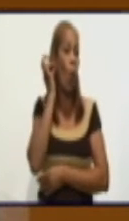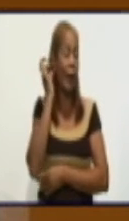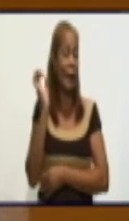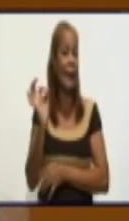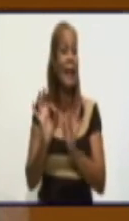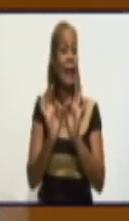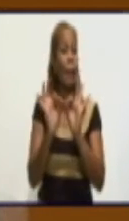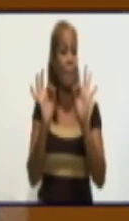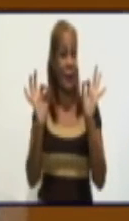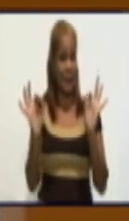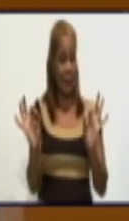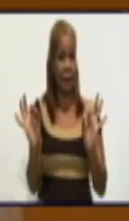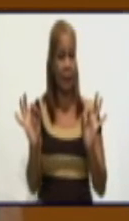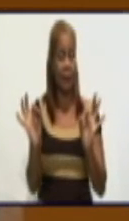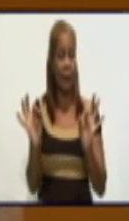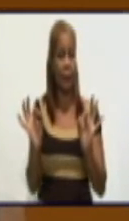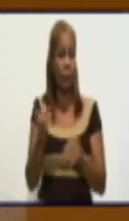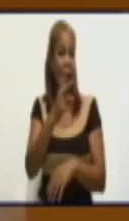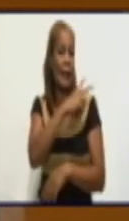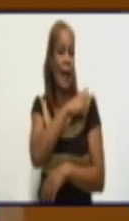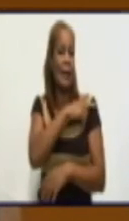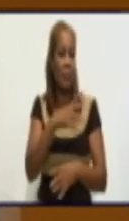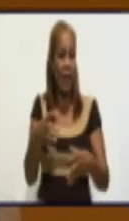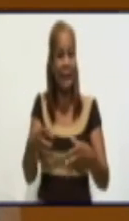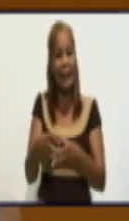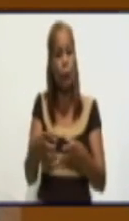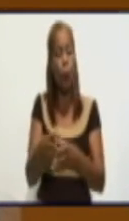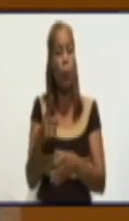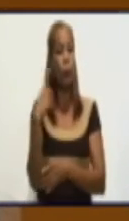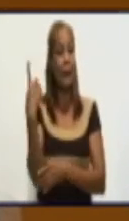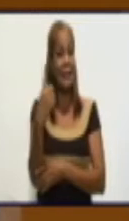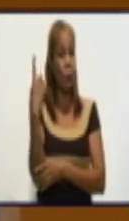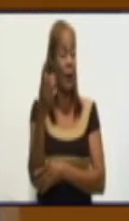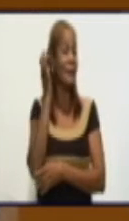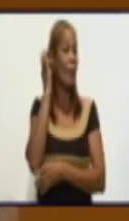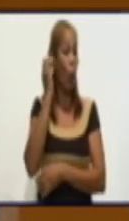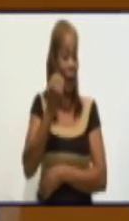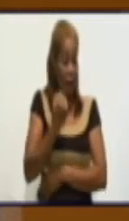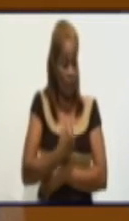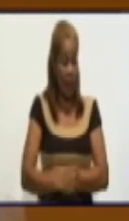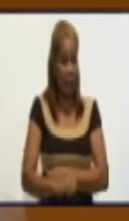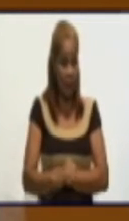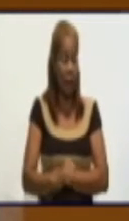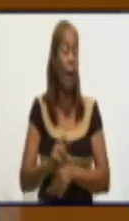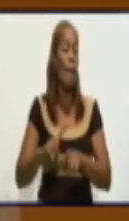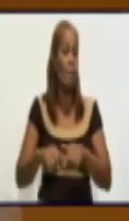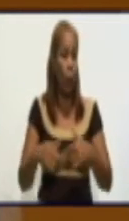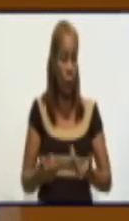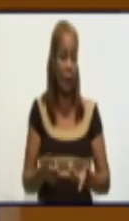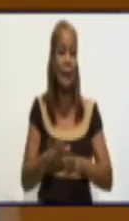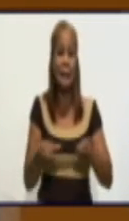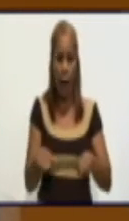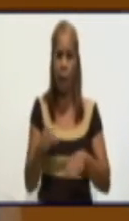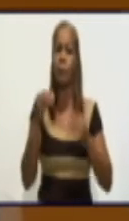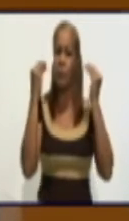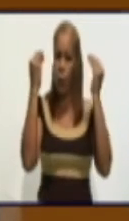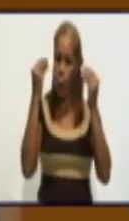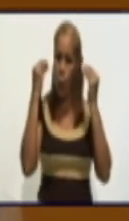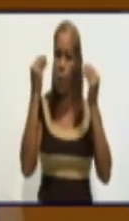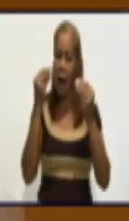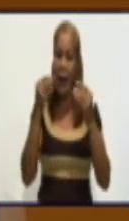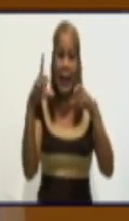de la jefa del grupo nacional de obstetricia hablar de este grupo porque ya preocupa la tendencia que hay en el país